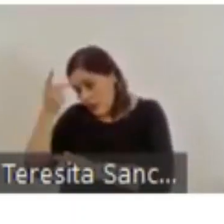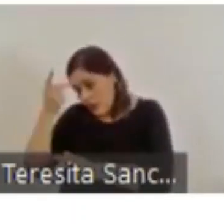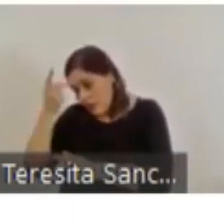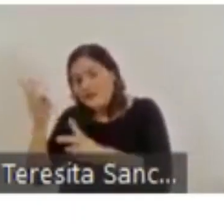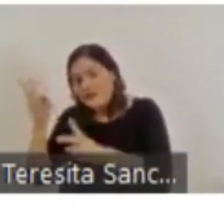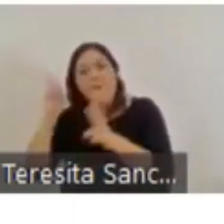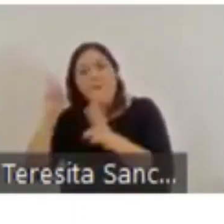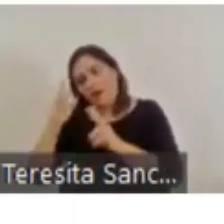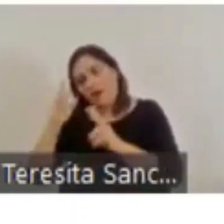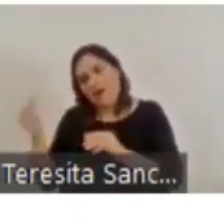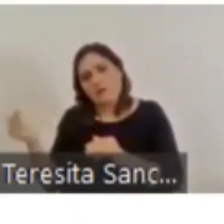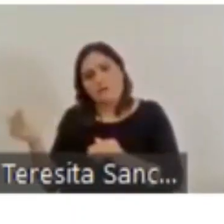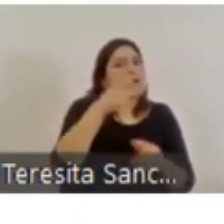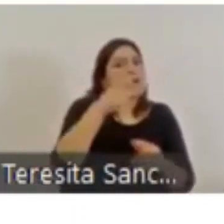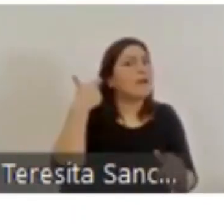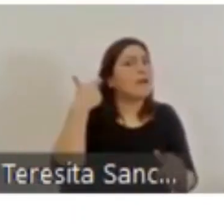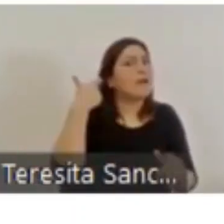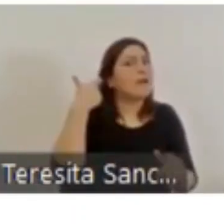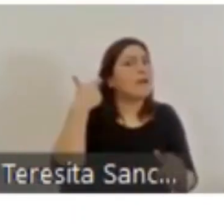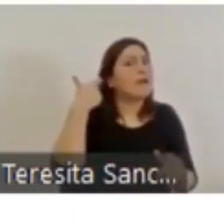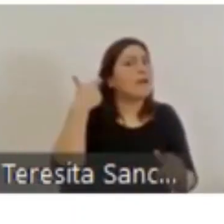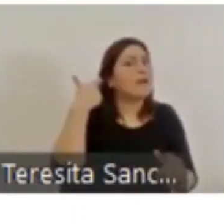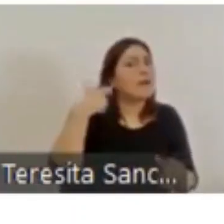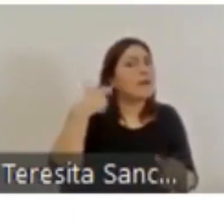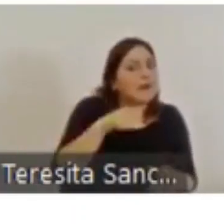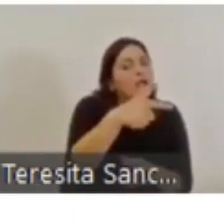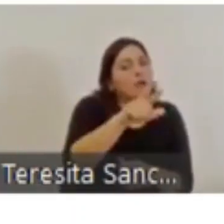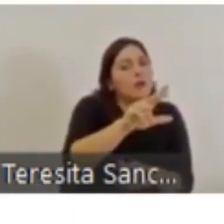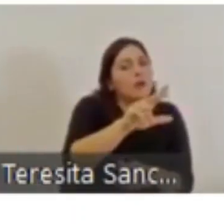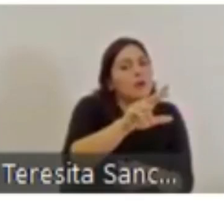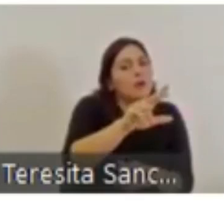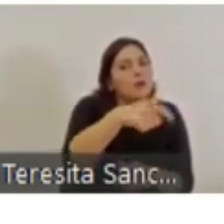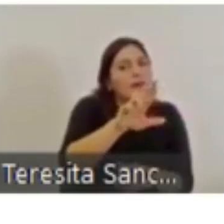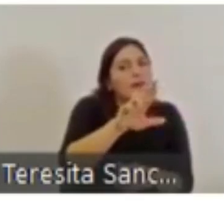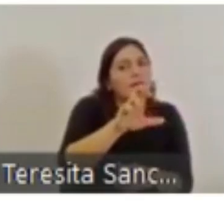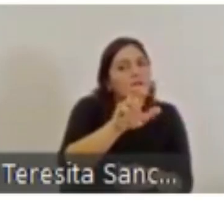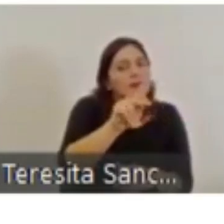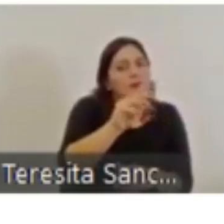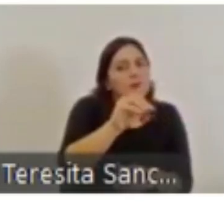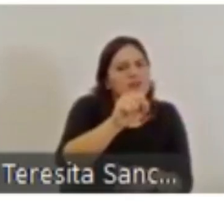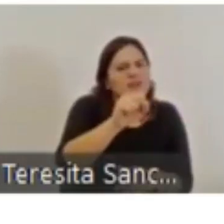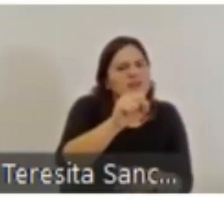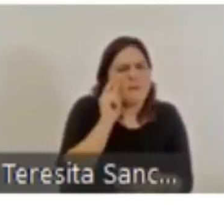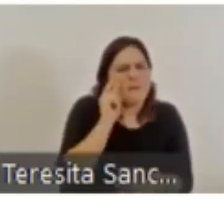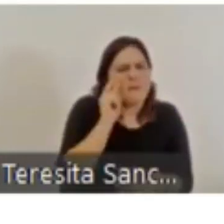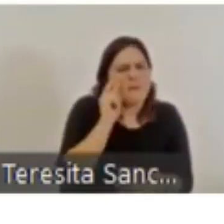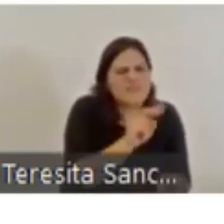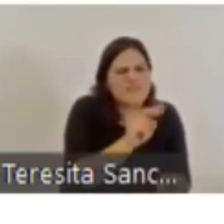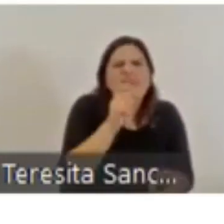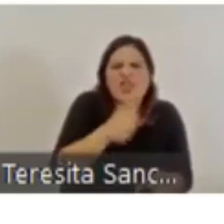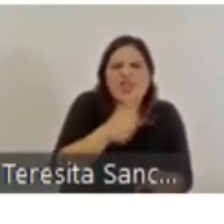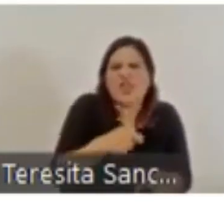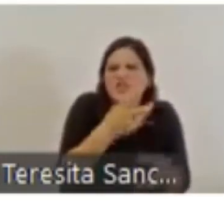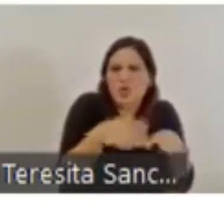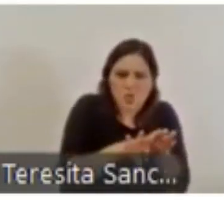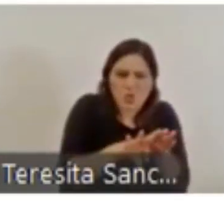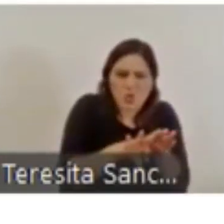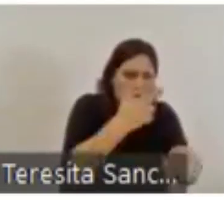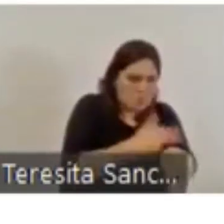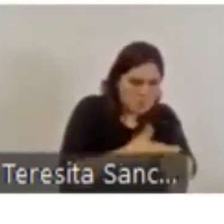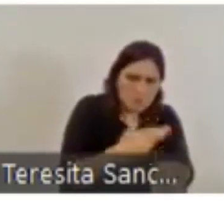¿no? Para ver cómo es que ellos manejan este parque temático y tratar de